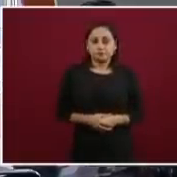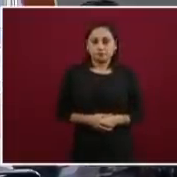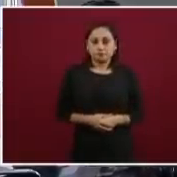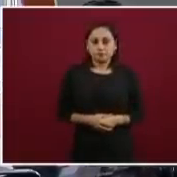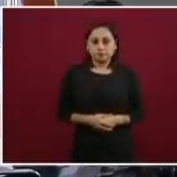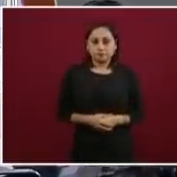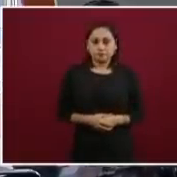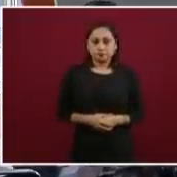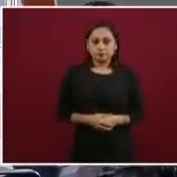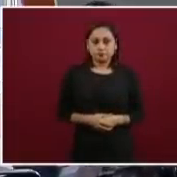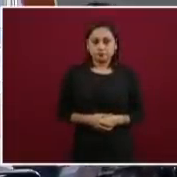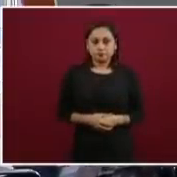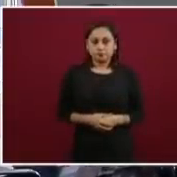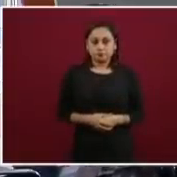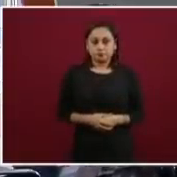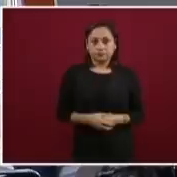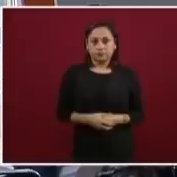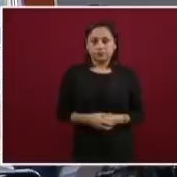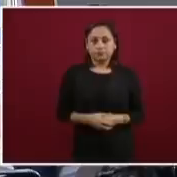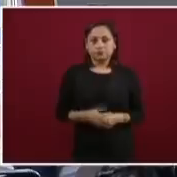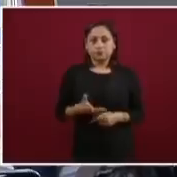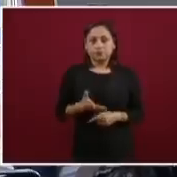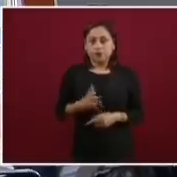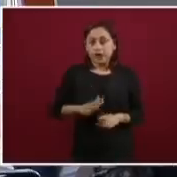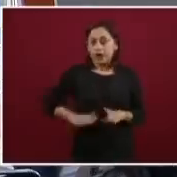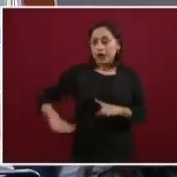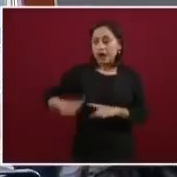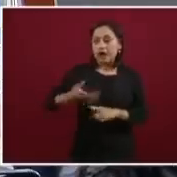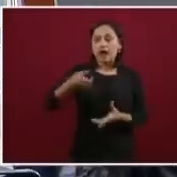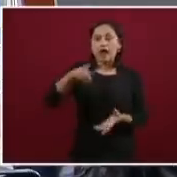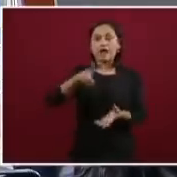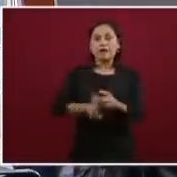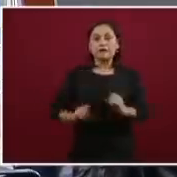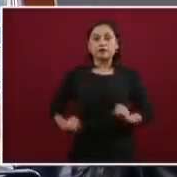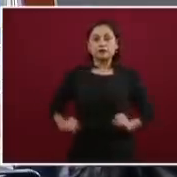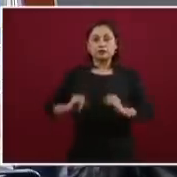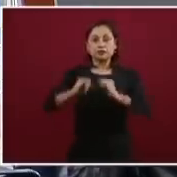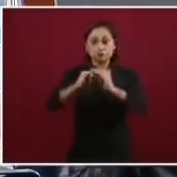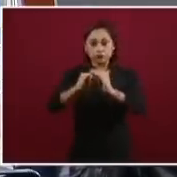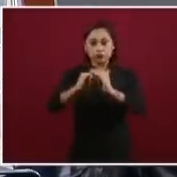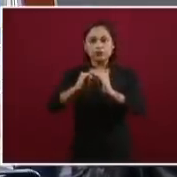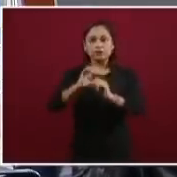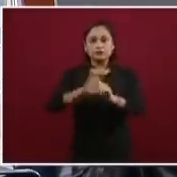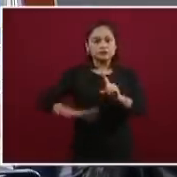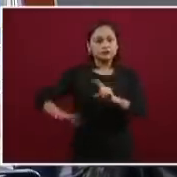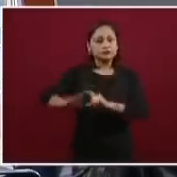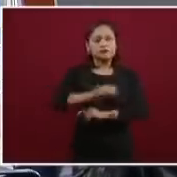regeneración ética de las instituciones y de la sociedad